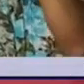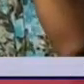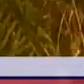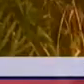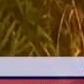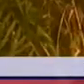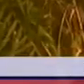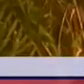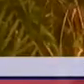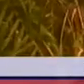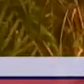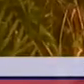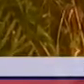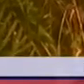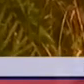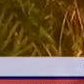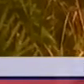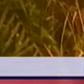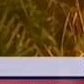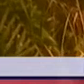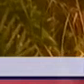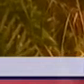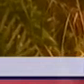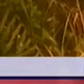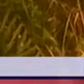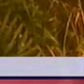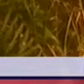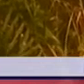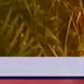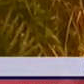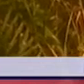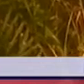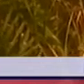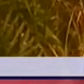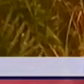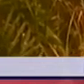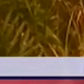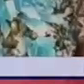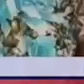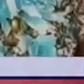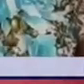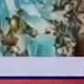vamos y nuestra casa, pues, yo no lo voy a dejar mi casa y volver que esté